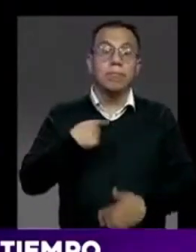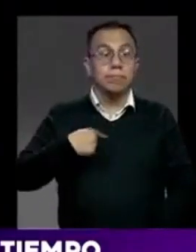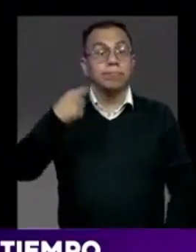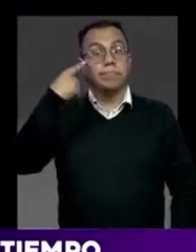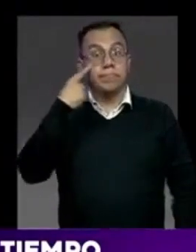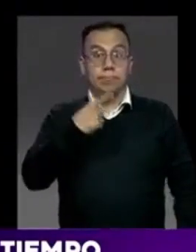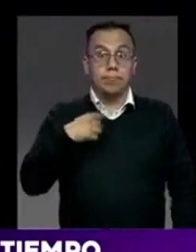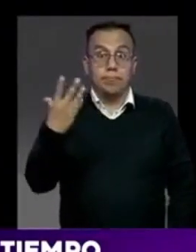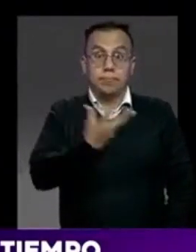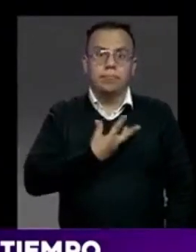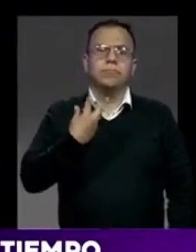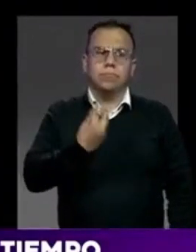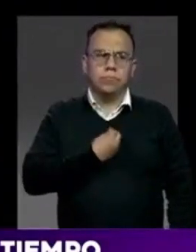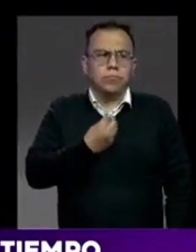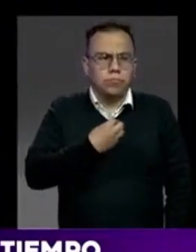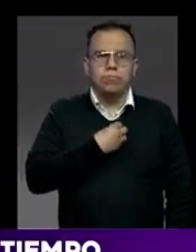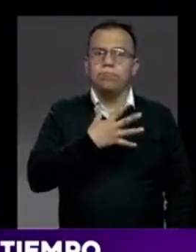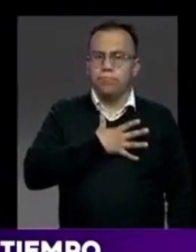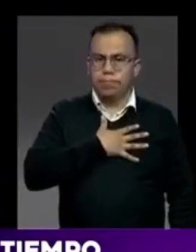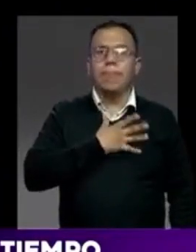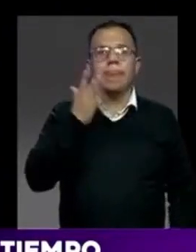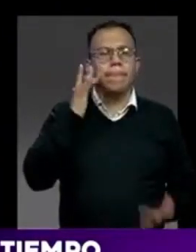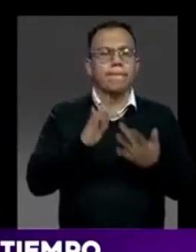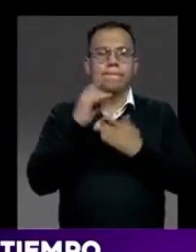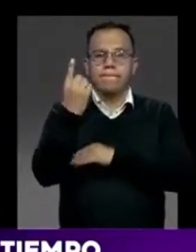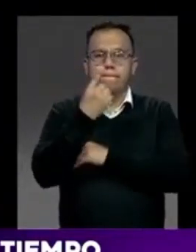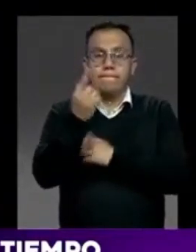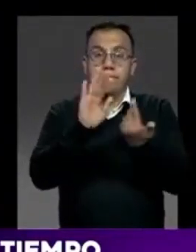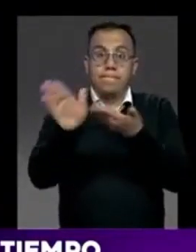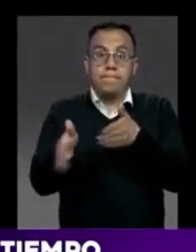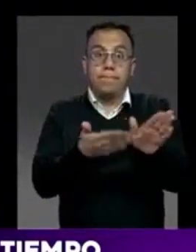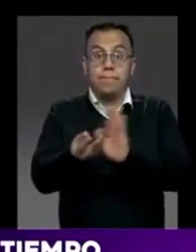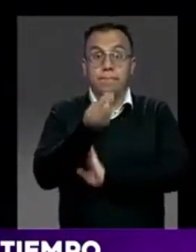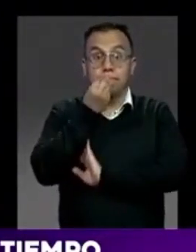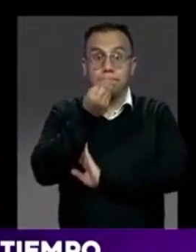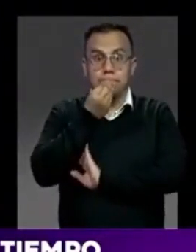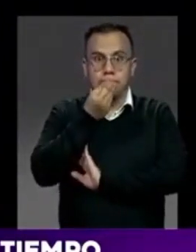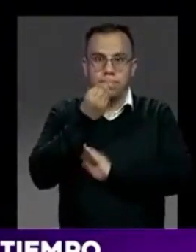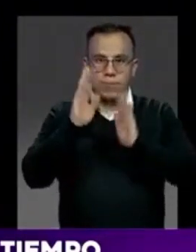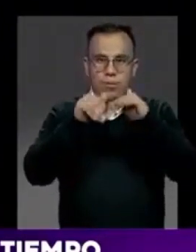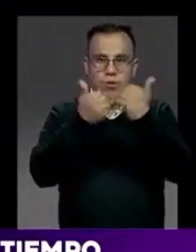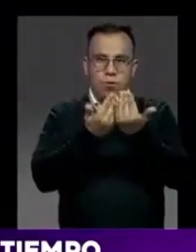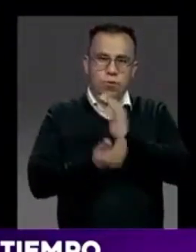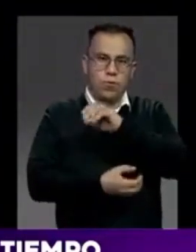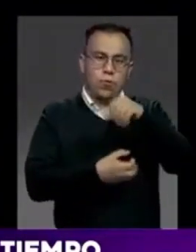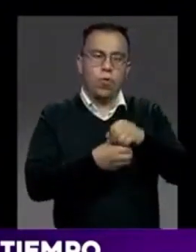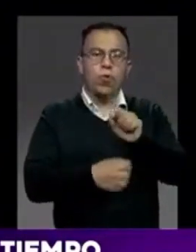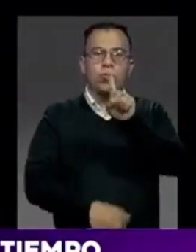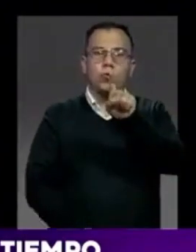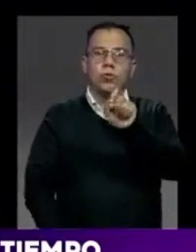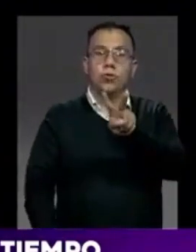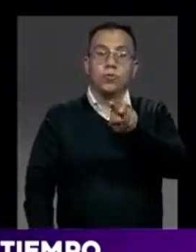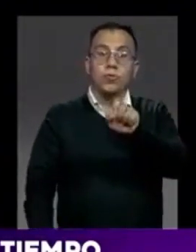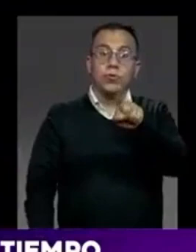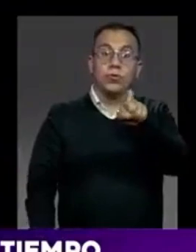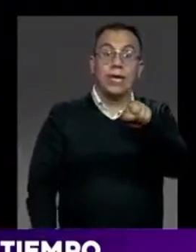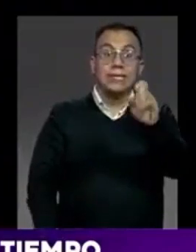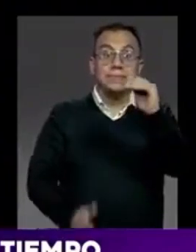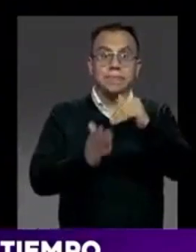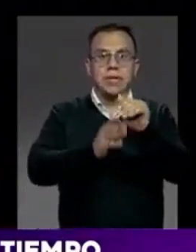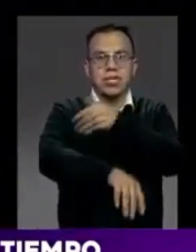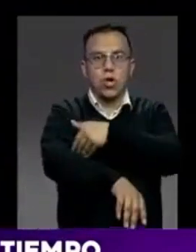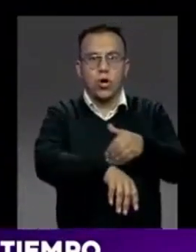nosotros tenemos una gran oportunidad solamente en el plan de alimentación escolar tenemos 2.6 billones de pesos de